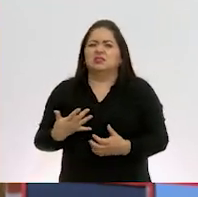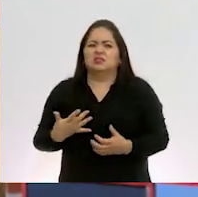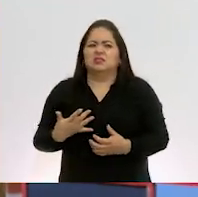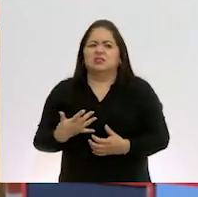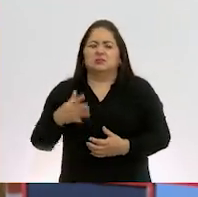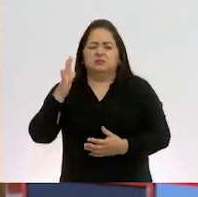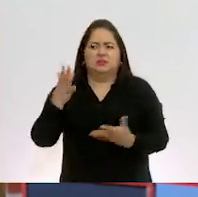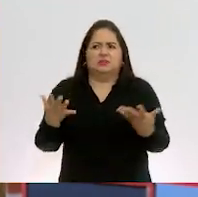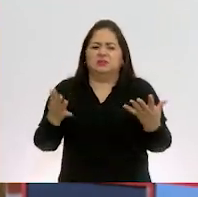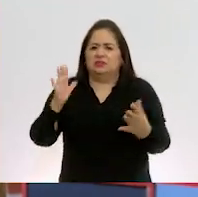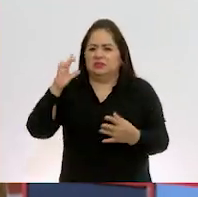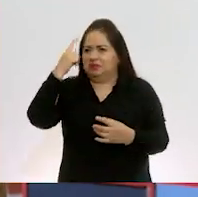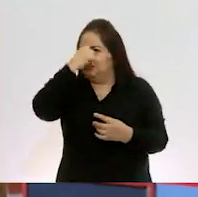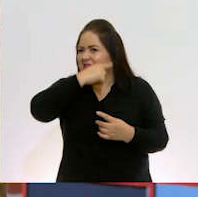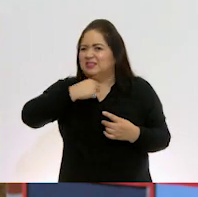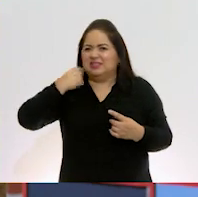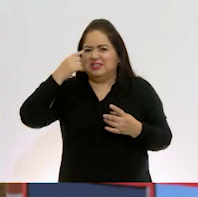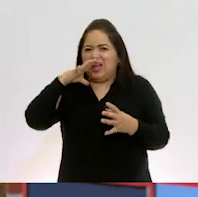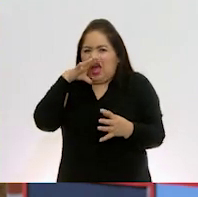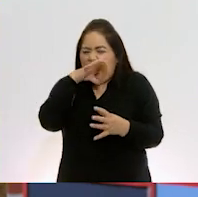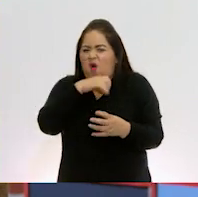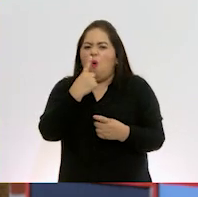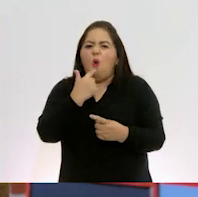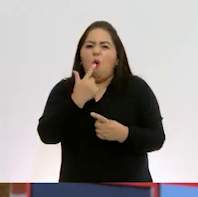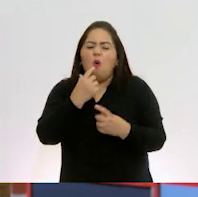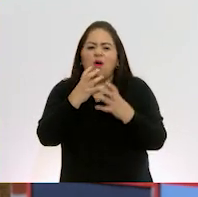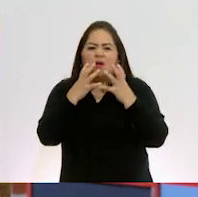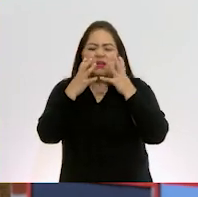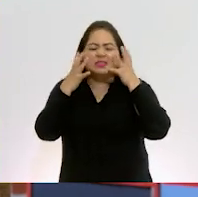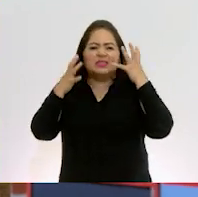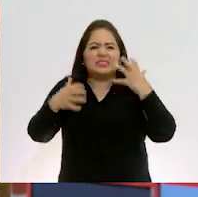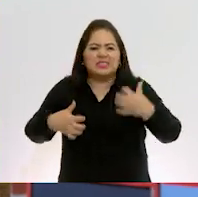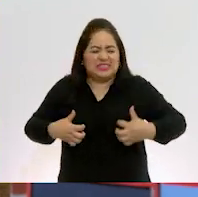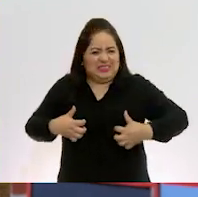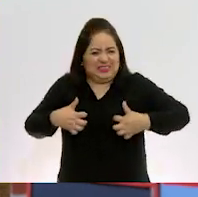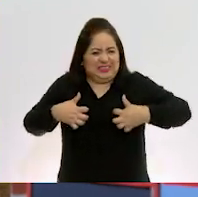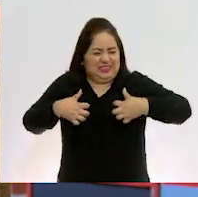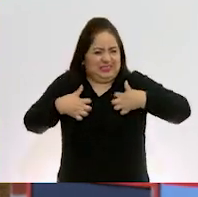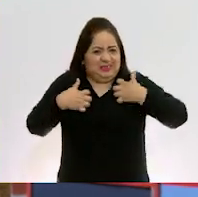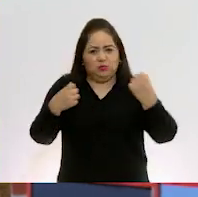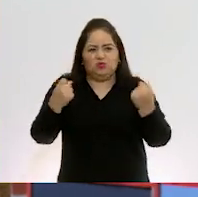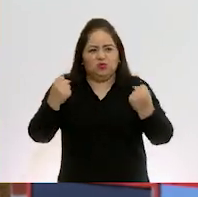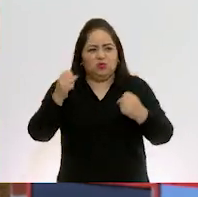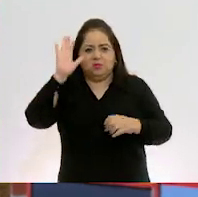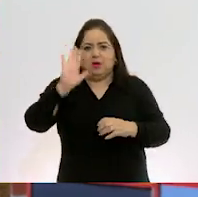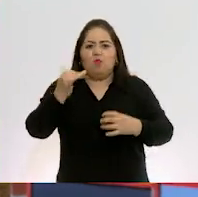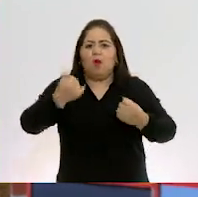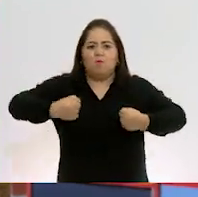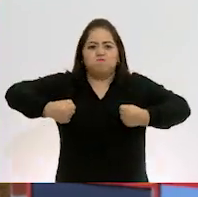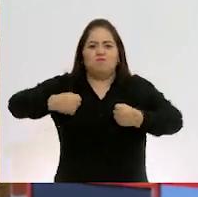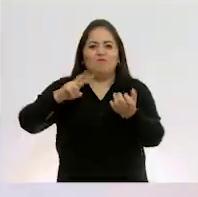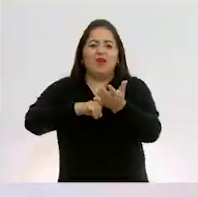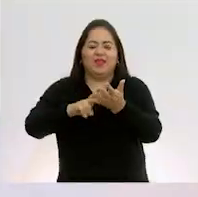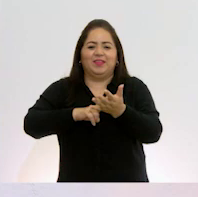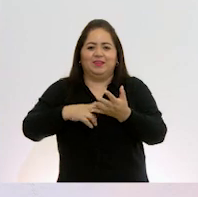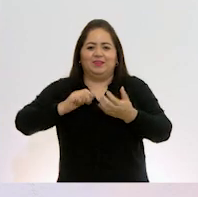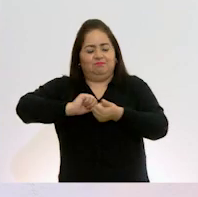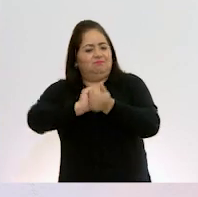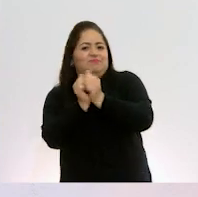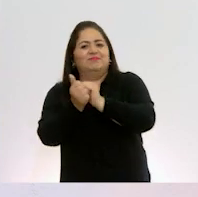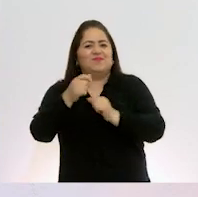siento que la cara se me pone caliente. Ajá. Así como de... Como Hulk. Cuando empieza a transformarse,